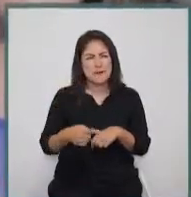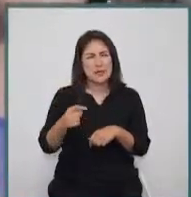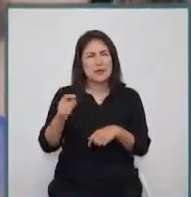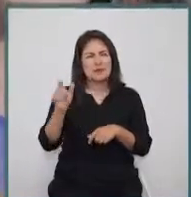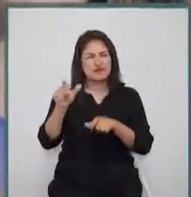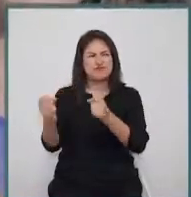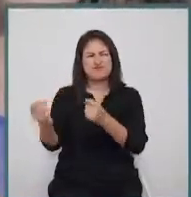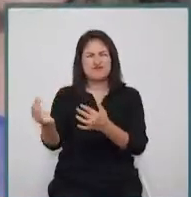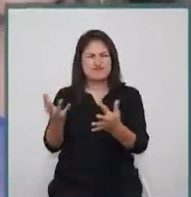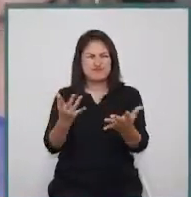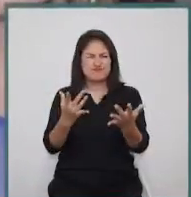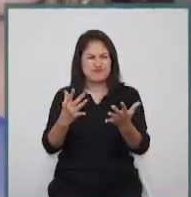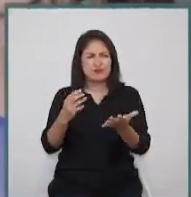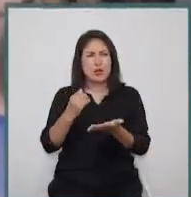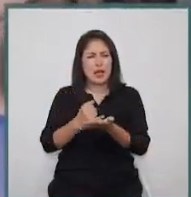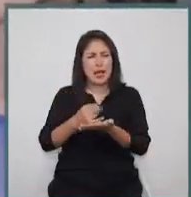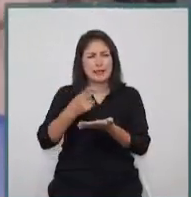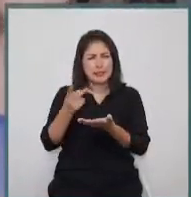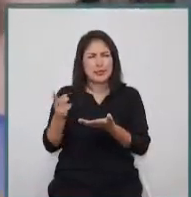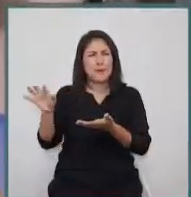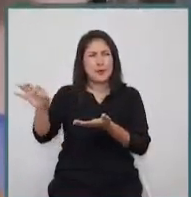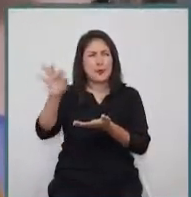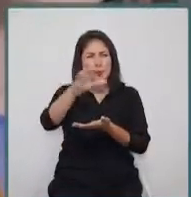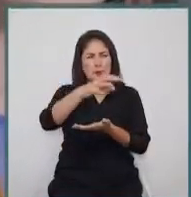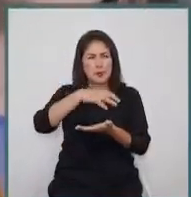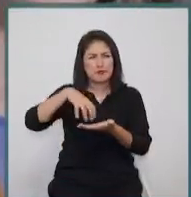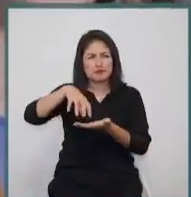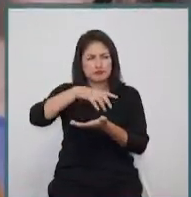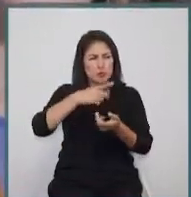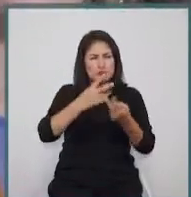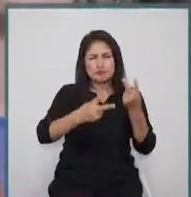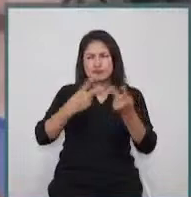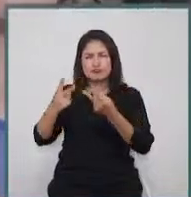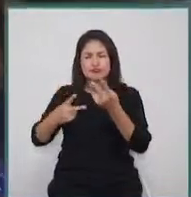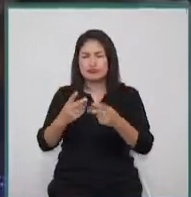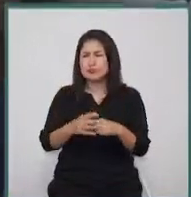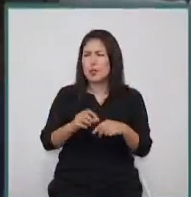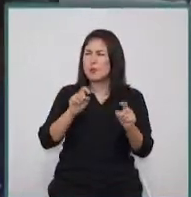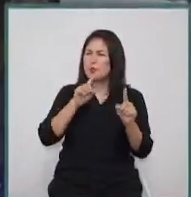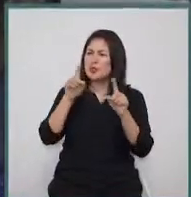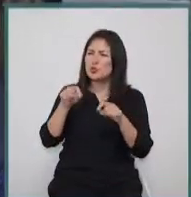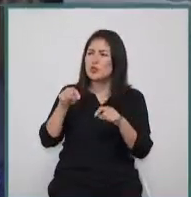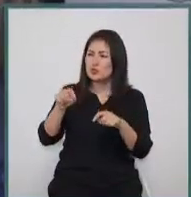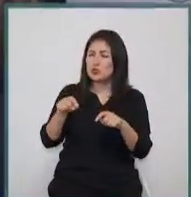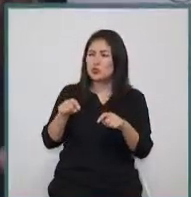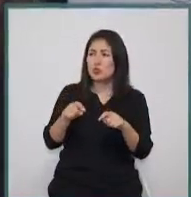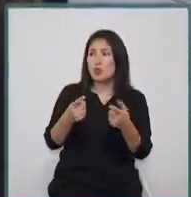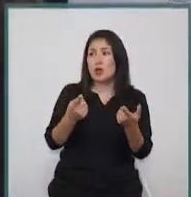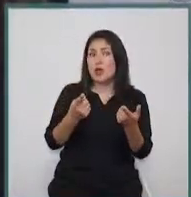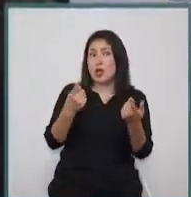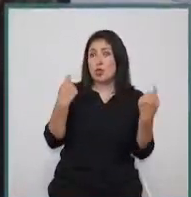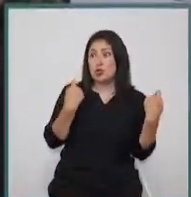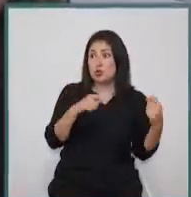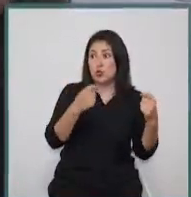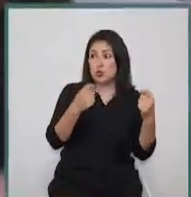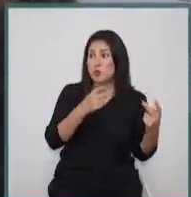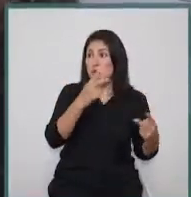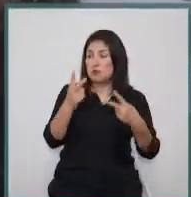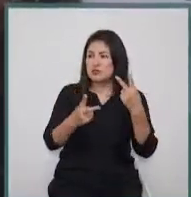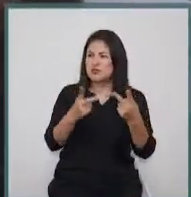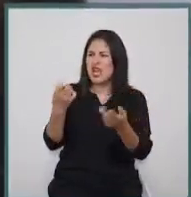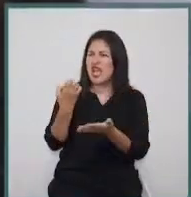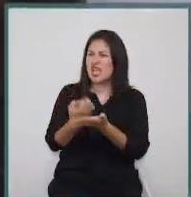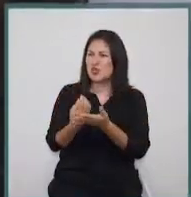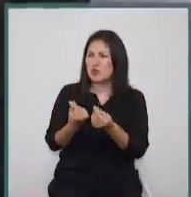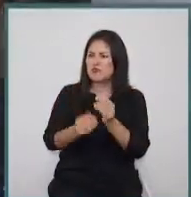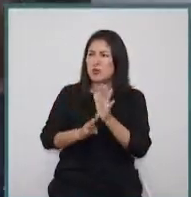personas se supone que van a moverse a través de todo lo que es la región Ica y todos sus destinos. ¿Qué tan importante es económicamente la vendima